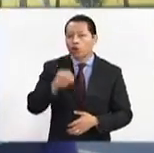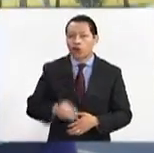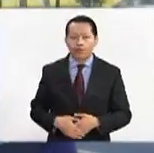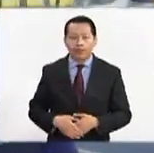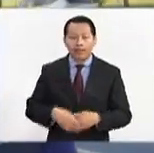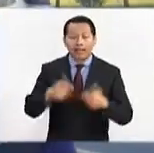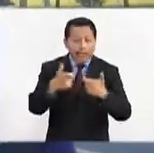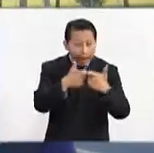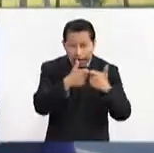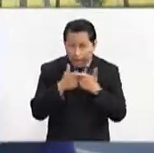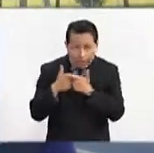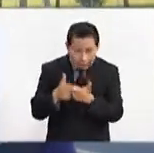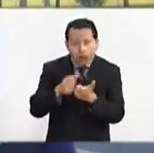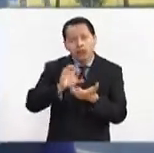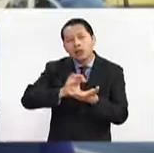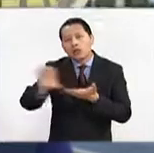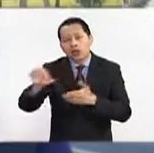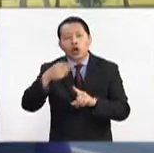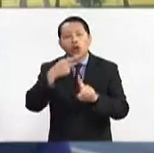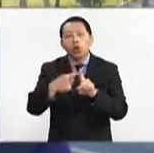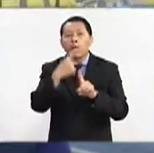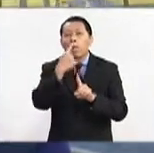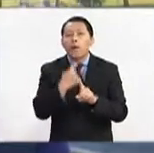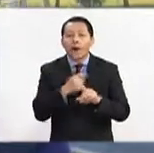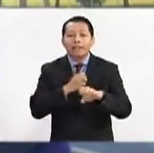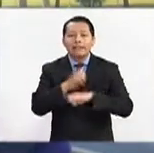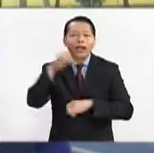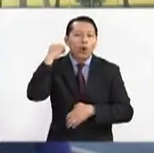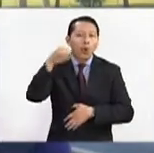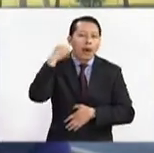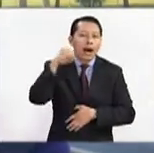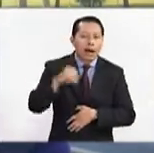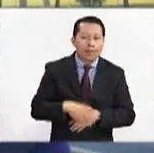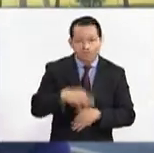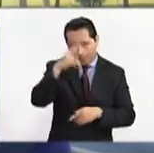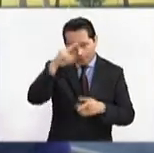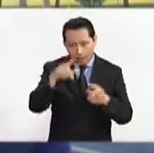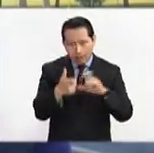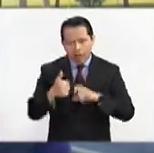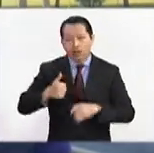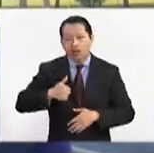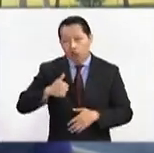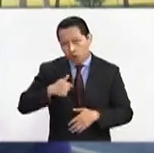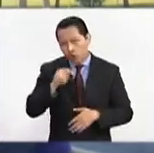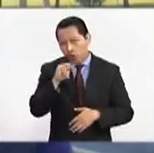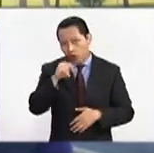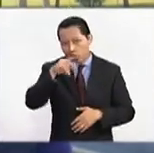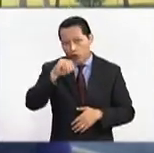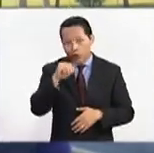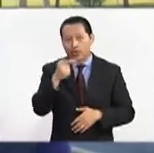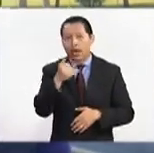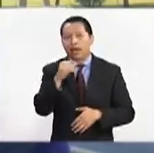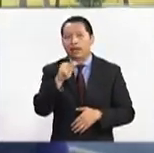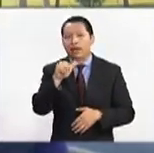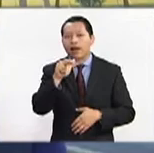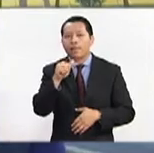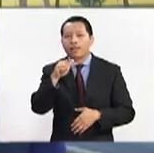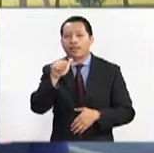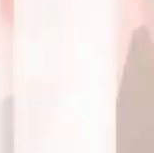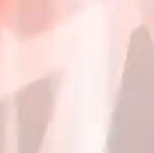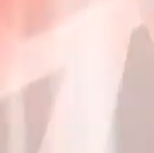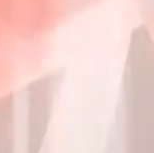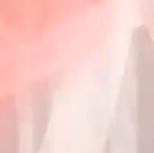evento serán enviados a la Cruz Roja en el estado de Oaxaca. Para México al Día, desde Toronto, Canadá, Gabriel Ramírez.